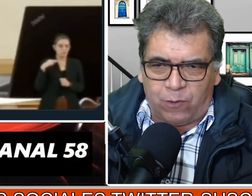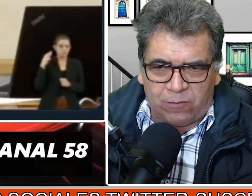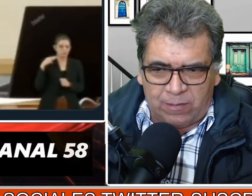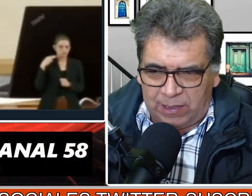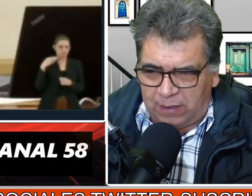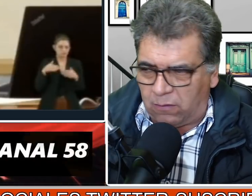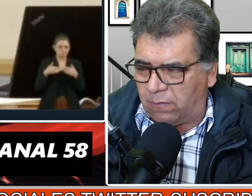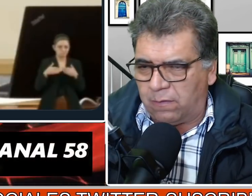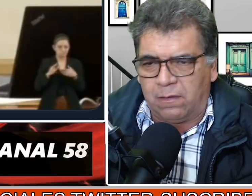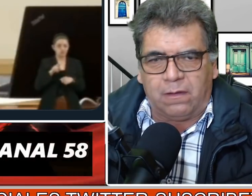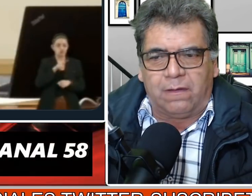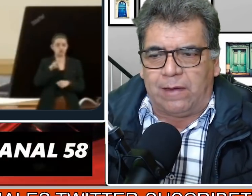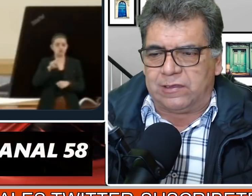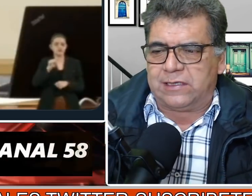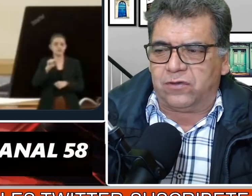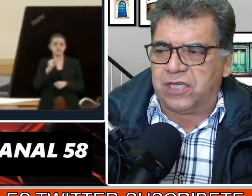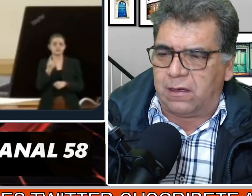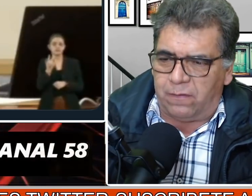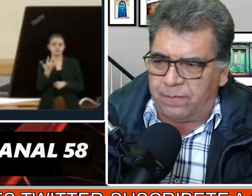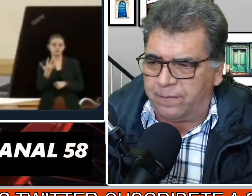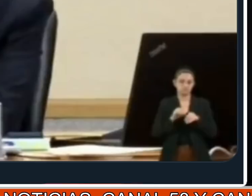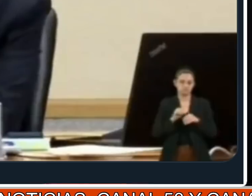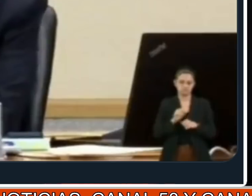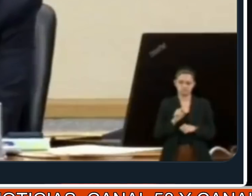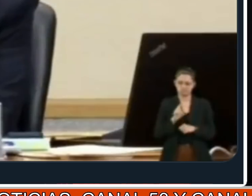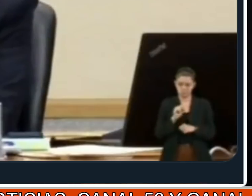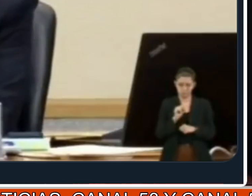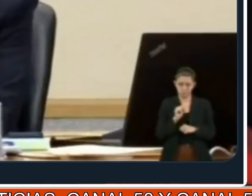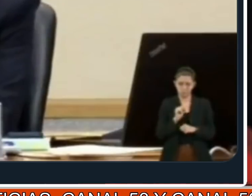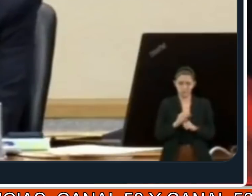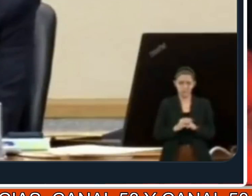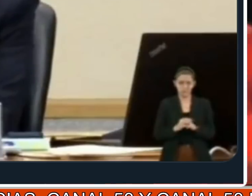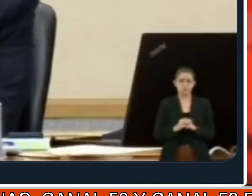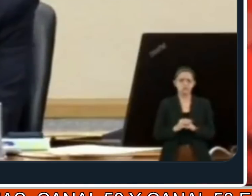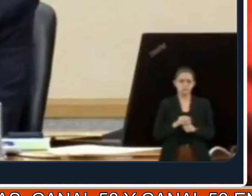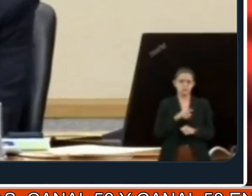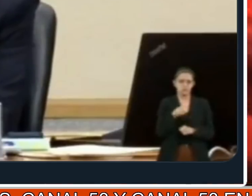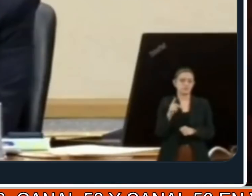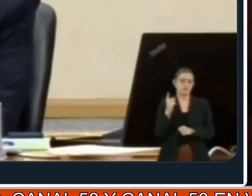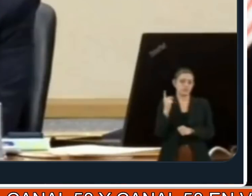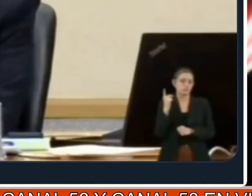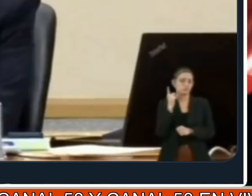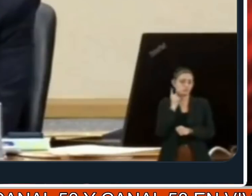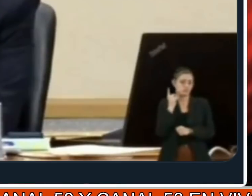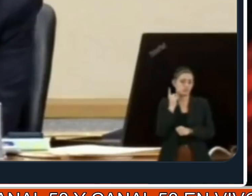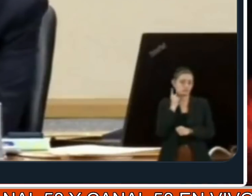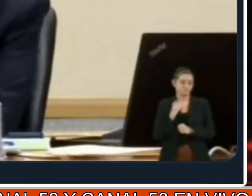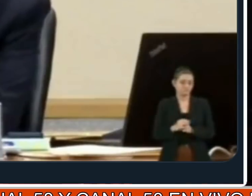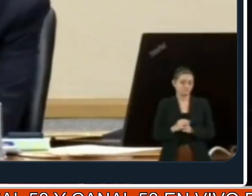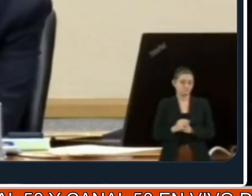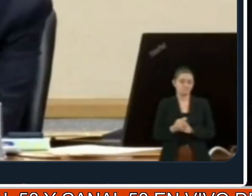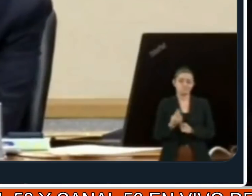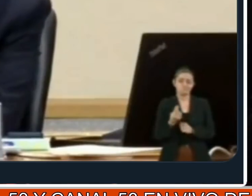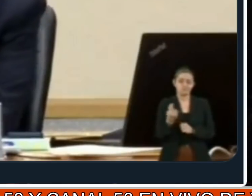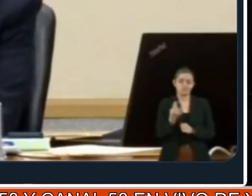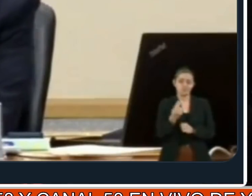al pueblo de México. Vamos a escucharlo. Es tiempo, señores diputados, de dejar